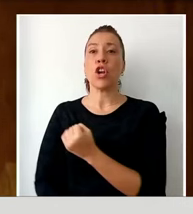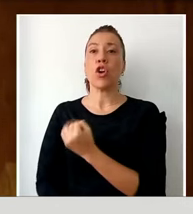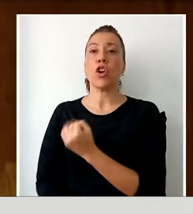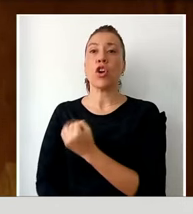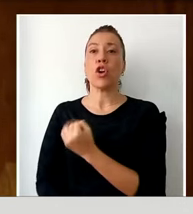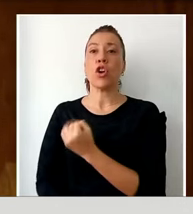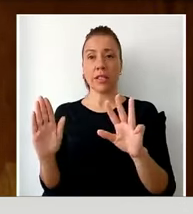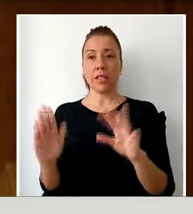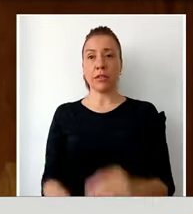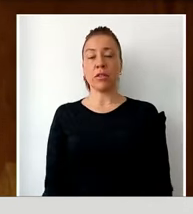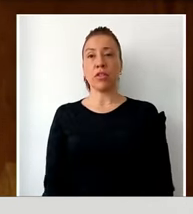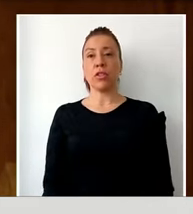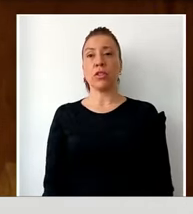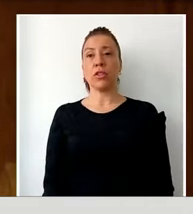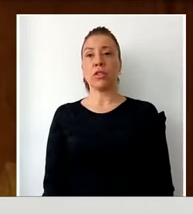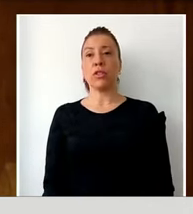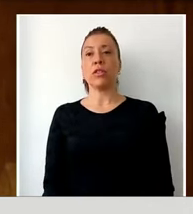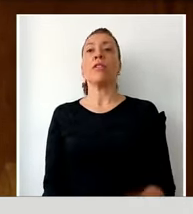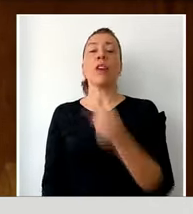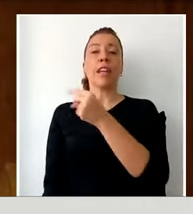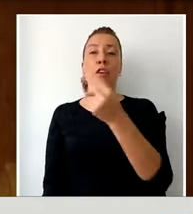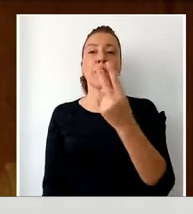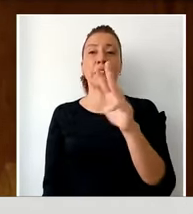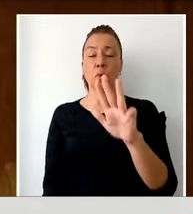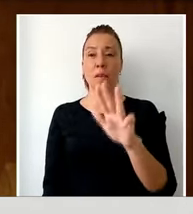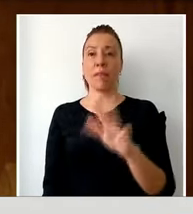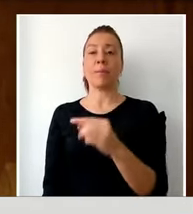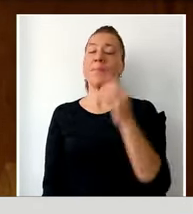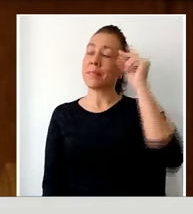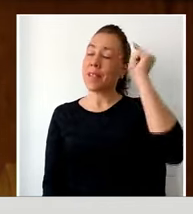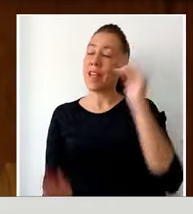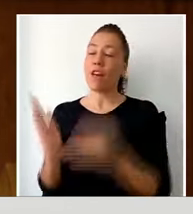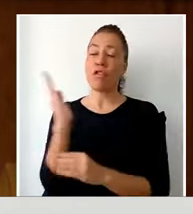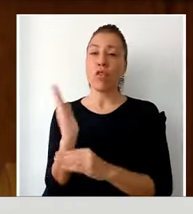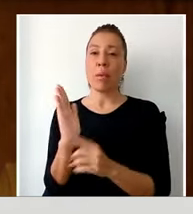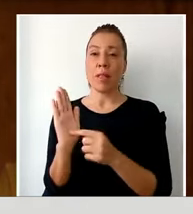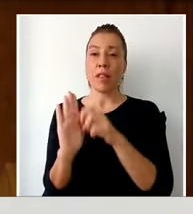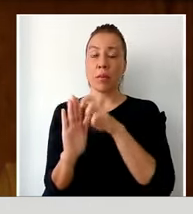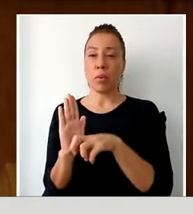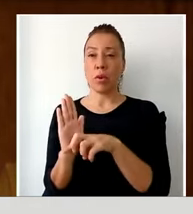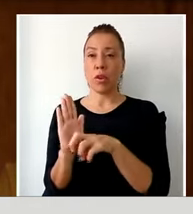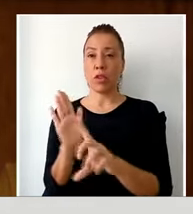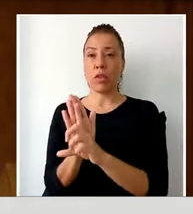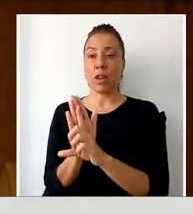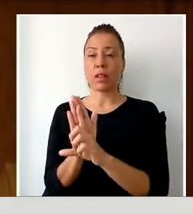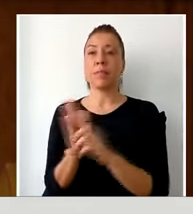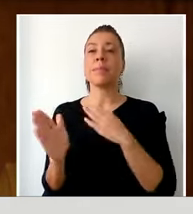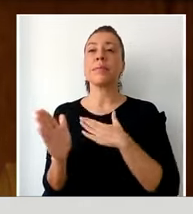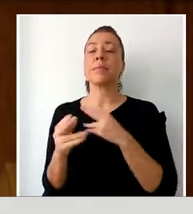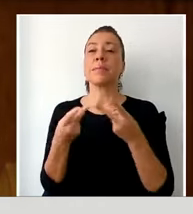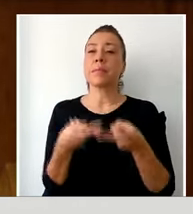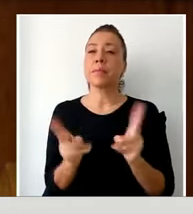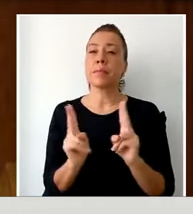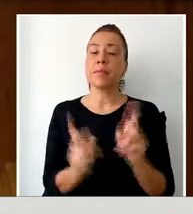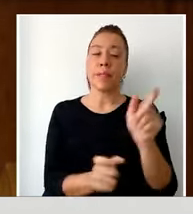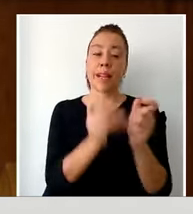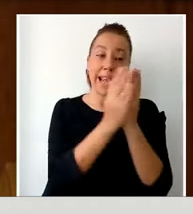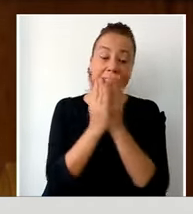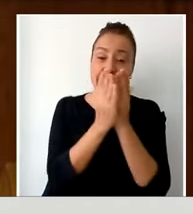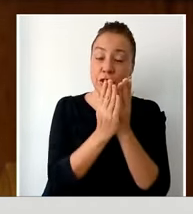12.999-29 la idea matriz del proyecto de ley consiste en permitir que los alumnos de establecimientos